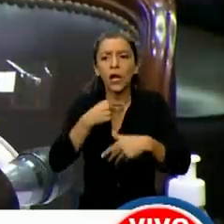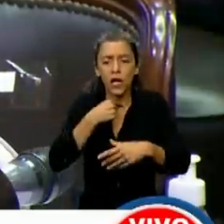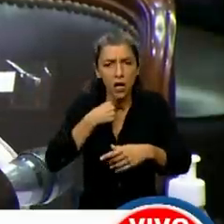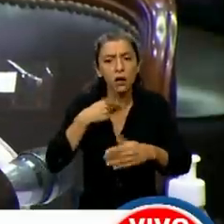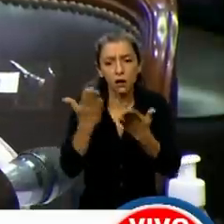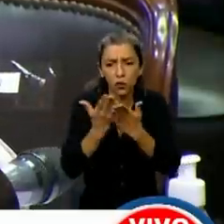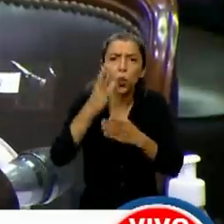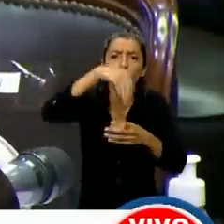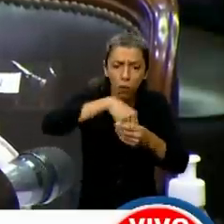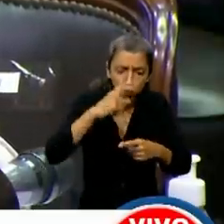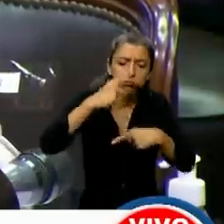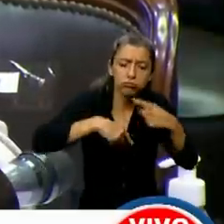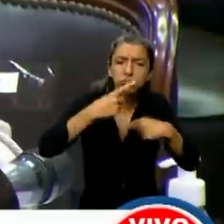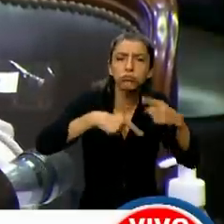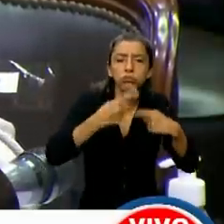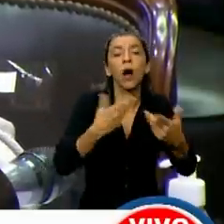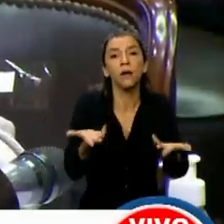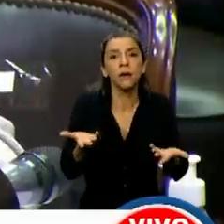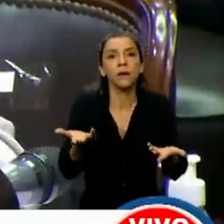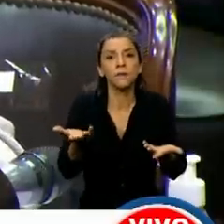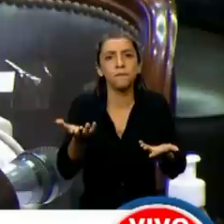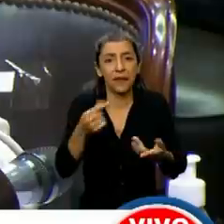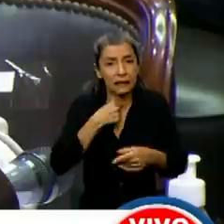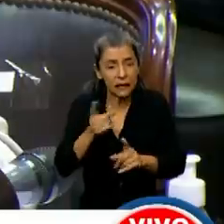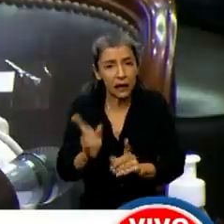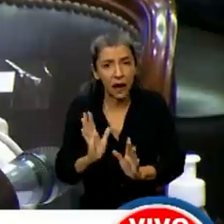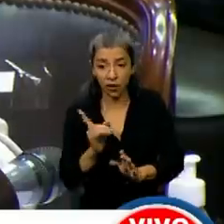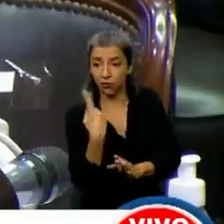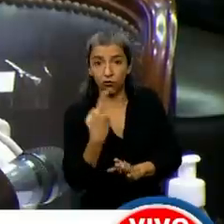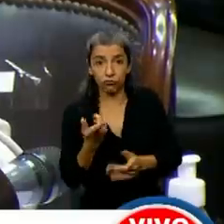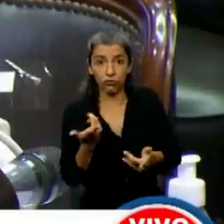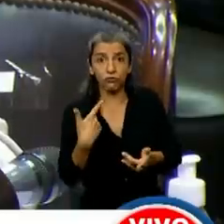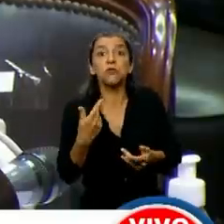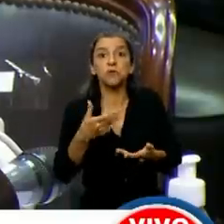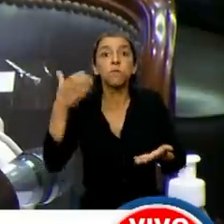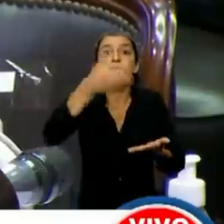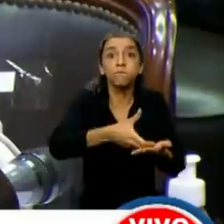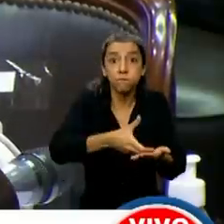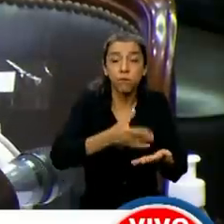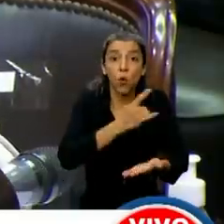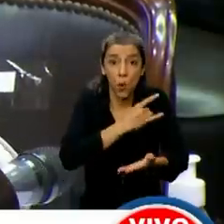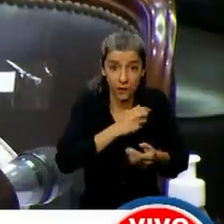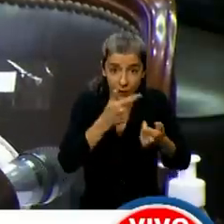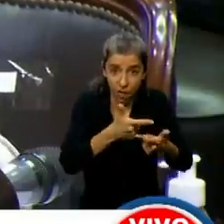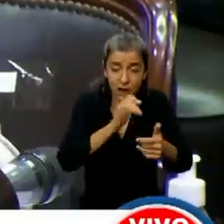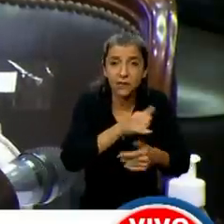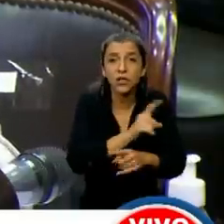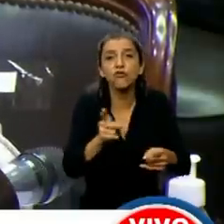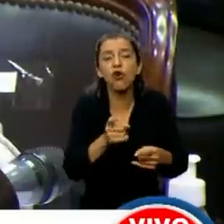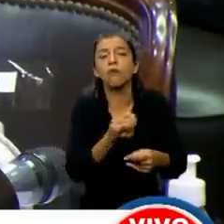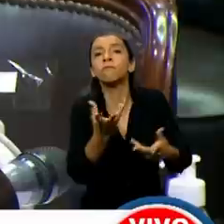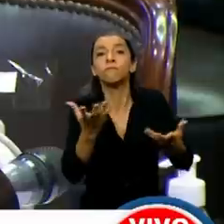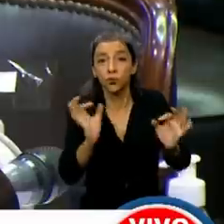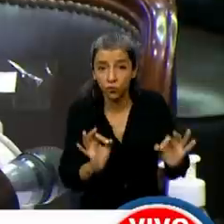resisten nuevamente un ajuste presupuestario a los niños niñas y adolescentes que quieren recuperar